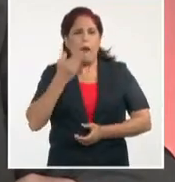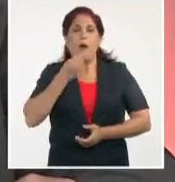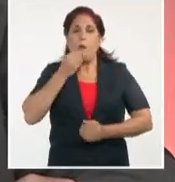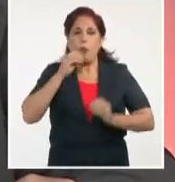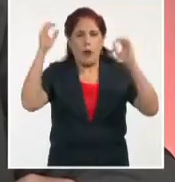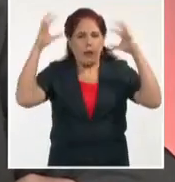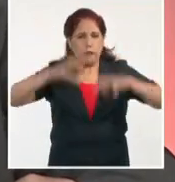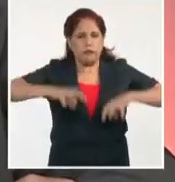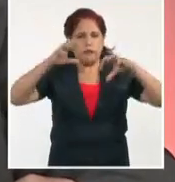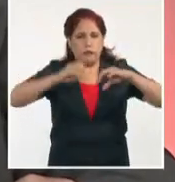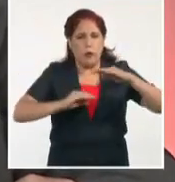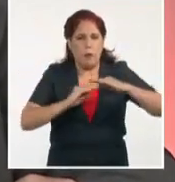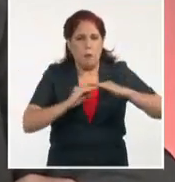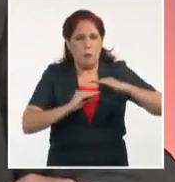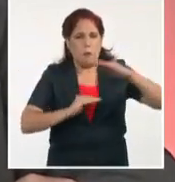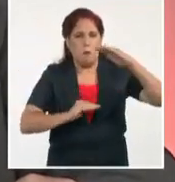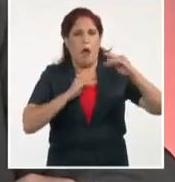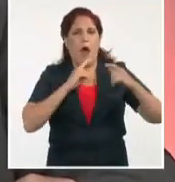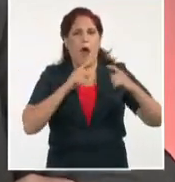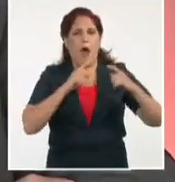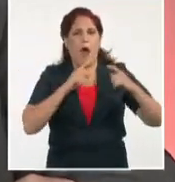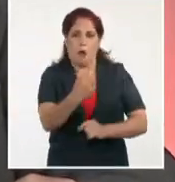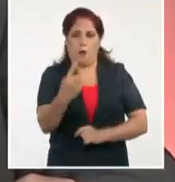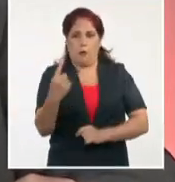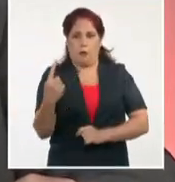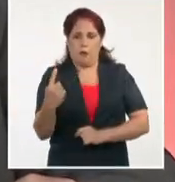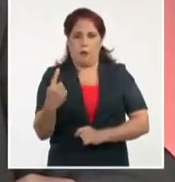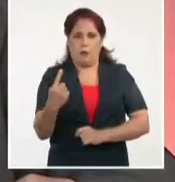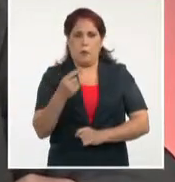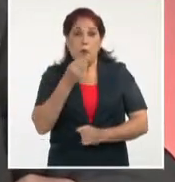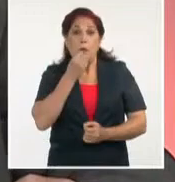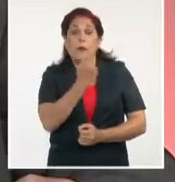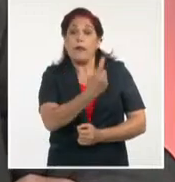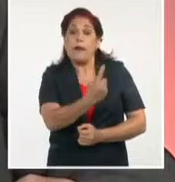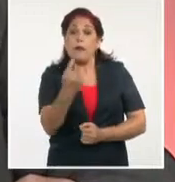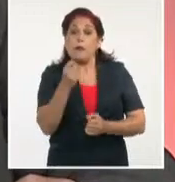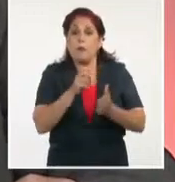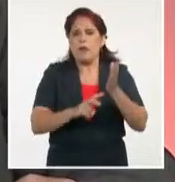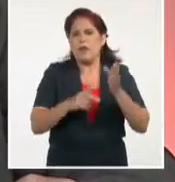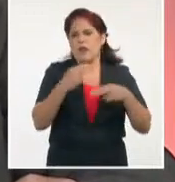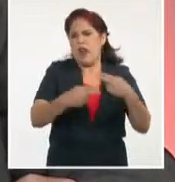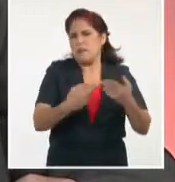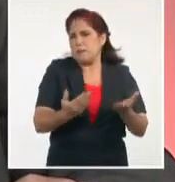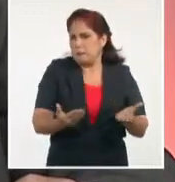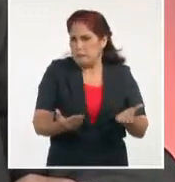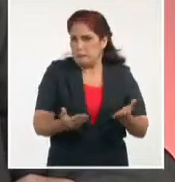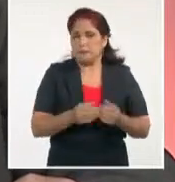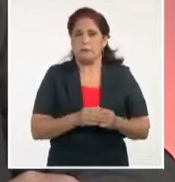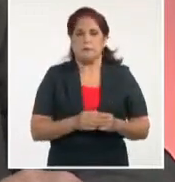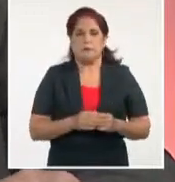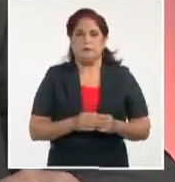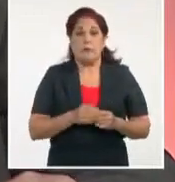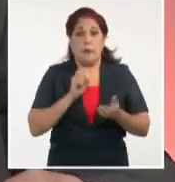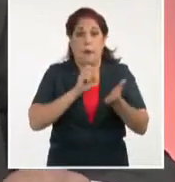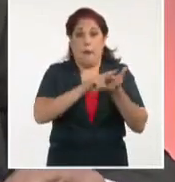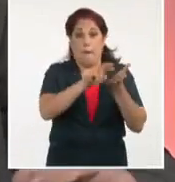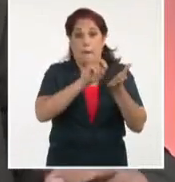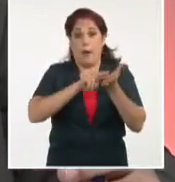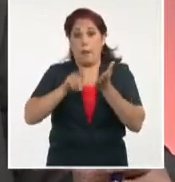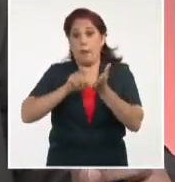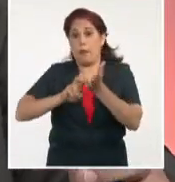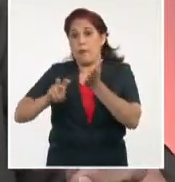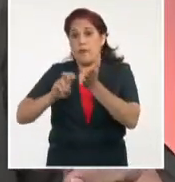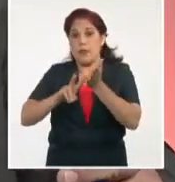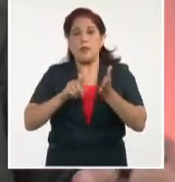suceder en cada uno de los embalses y qué podía suceder en cada una de las provincias. Eso se lo enviamos a todas las provincias. En las